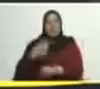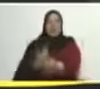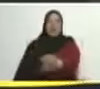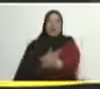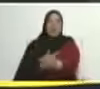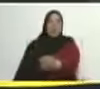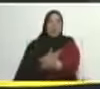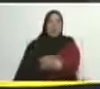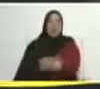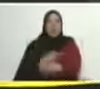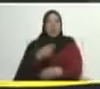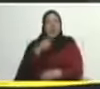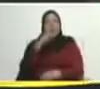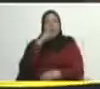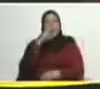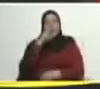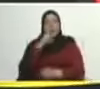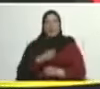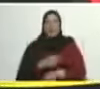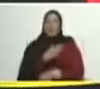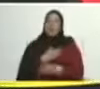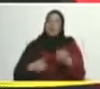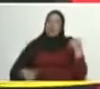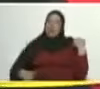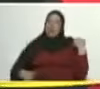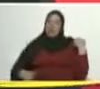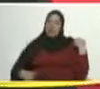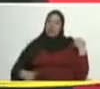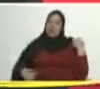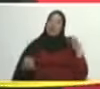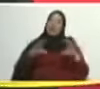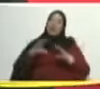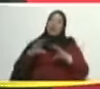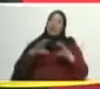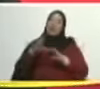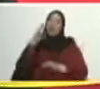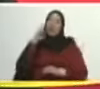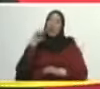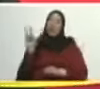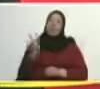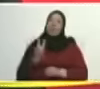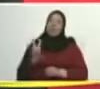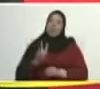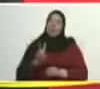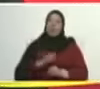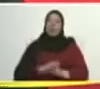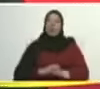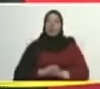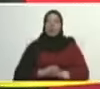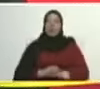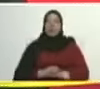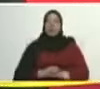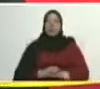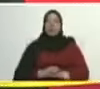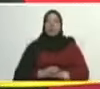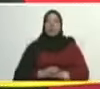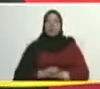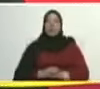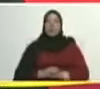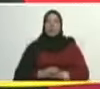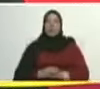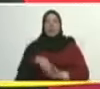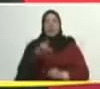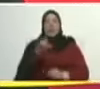Maduro Moros, presidente de la República Bolivariana de Venezuela. Saludamos también al hermano